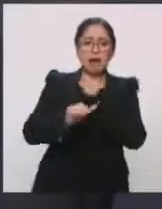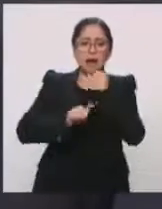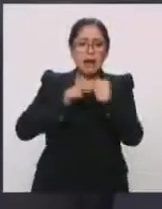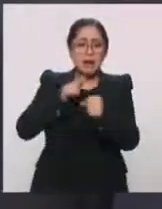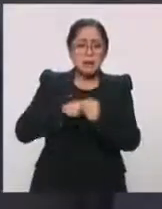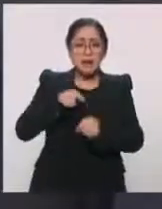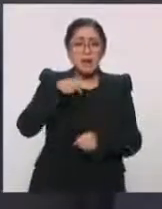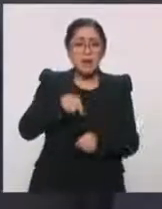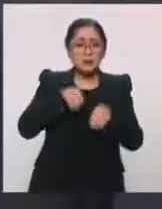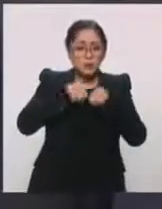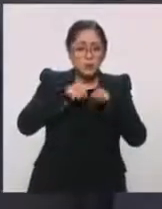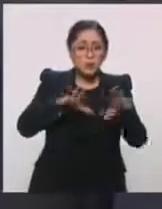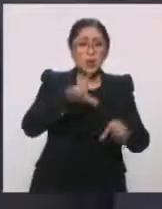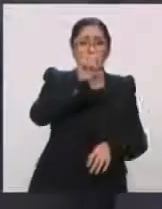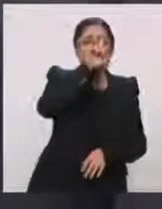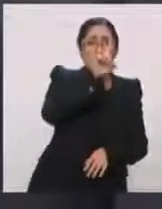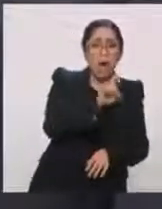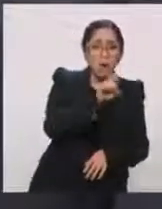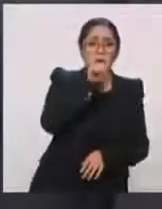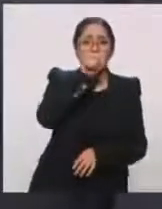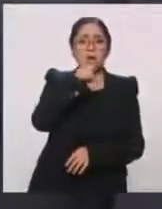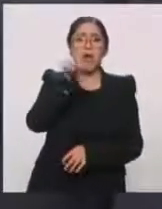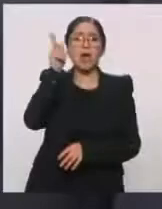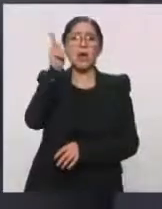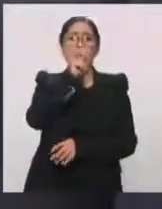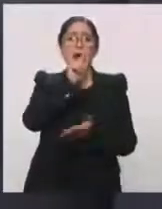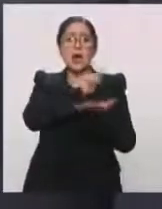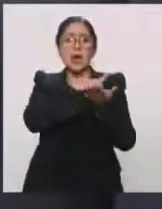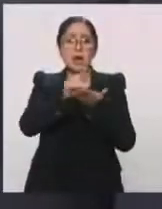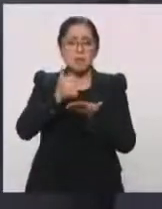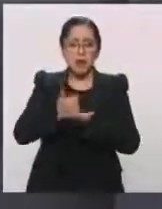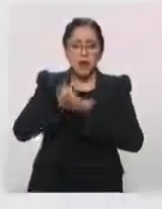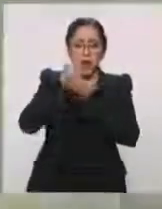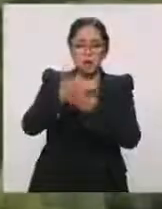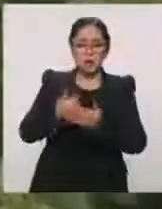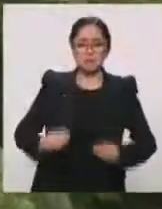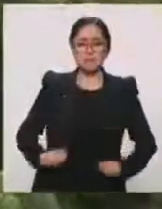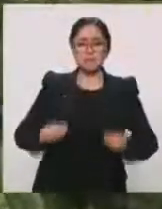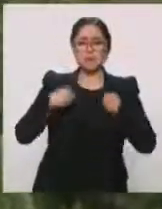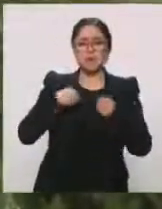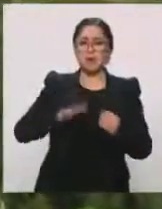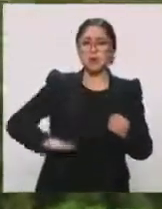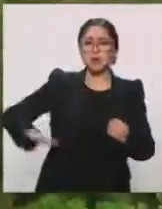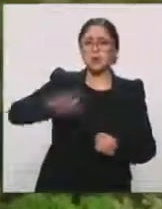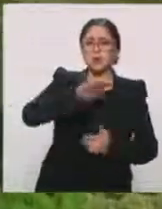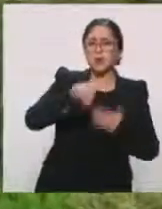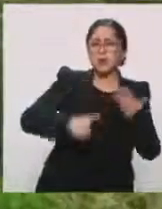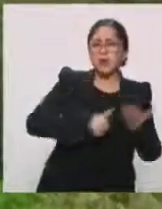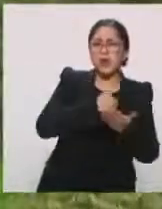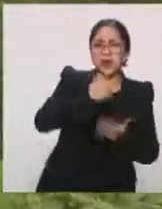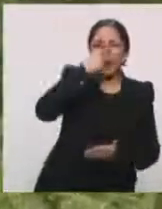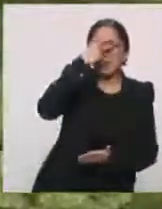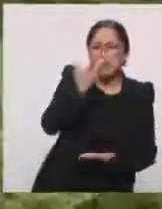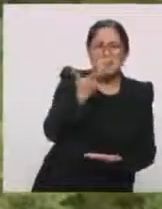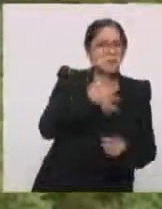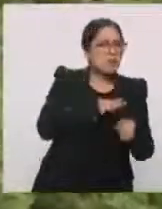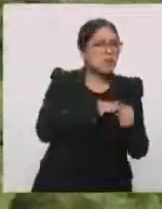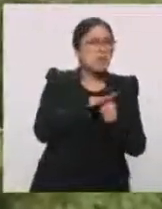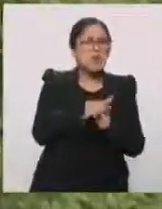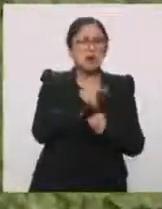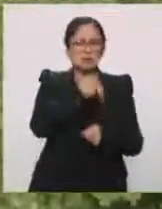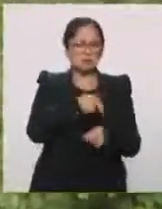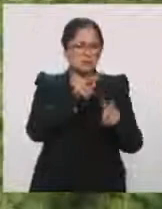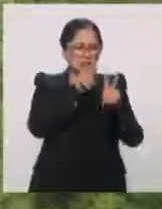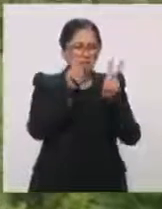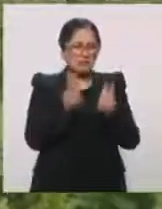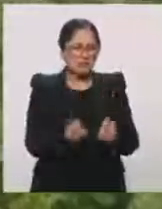parte del agua y el aire limpio que da sustentabilidad a la vida aquí en la capital del país. ¿De qué espacios estamos hablando? ¿A qué nos referimos